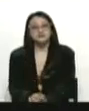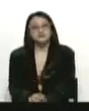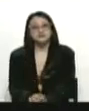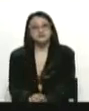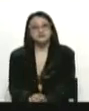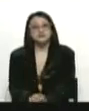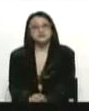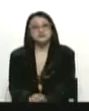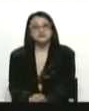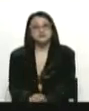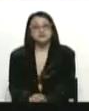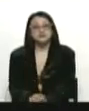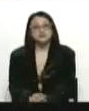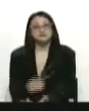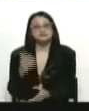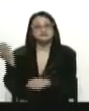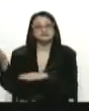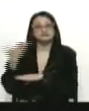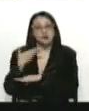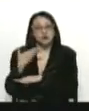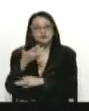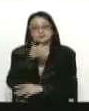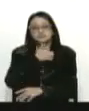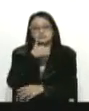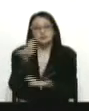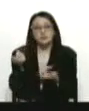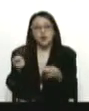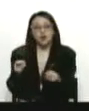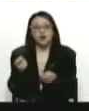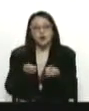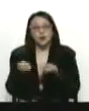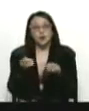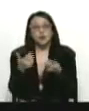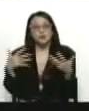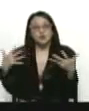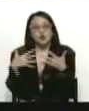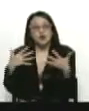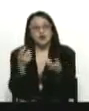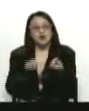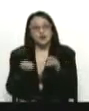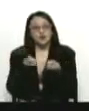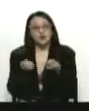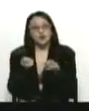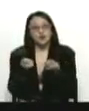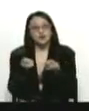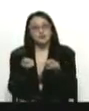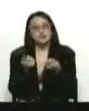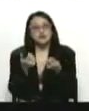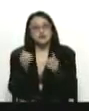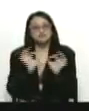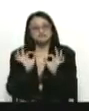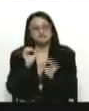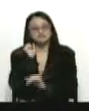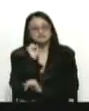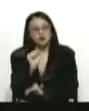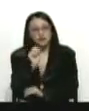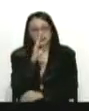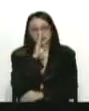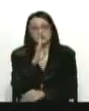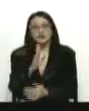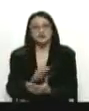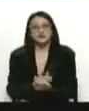Hemos enfrentado sanciones criminales, bloqueo económico, guerra económica, intentos de asesinatos